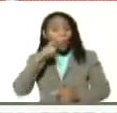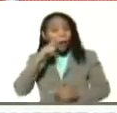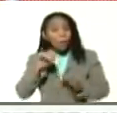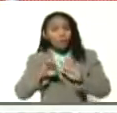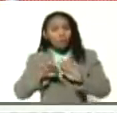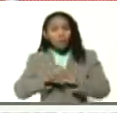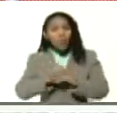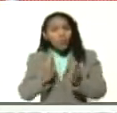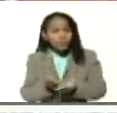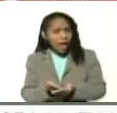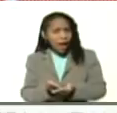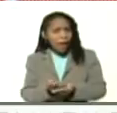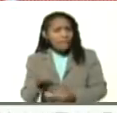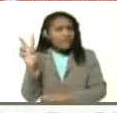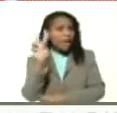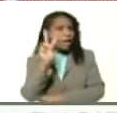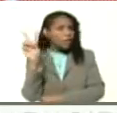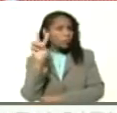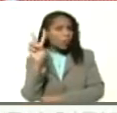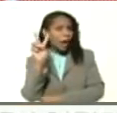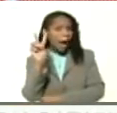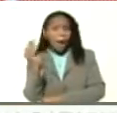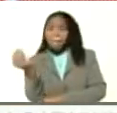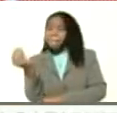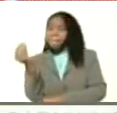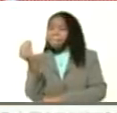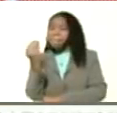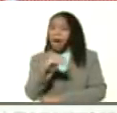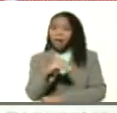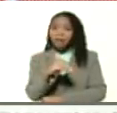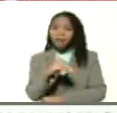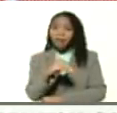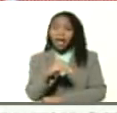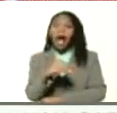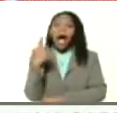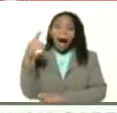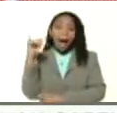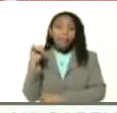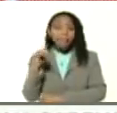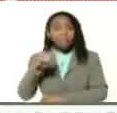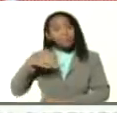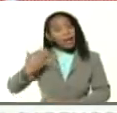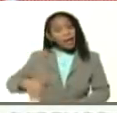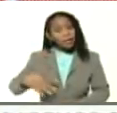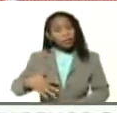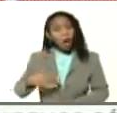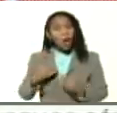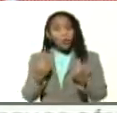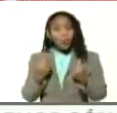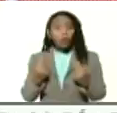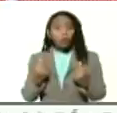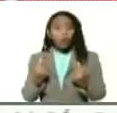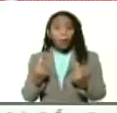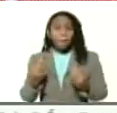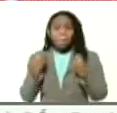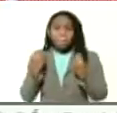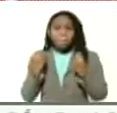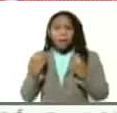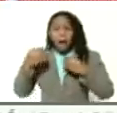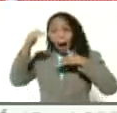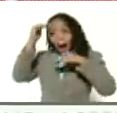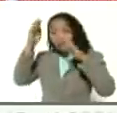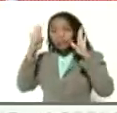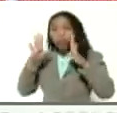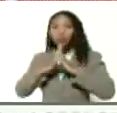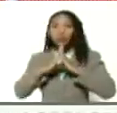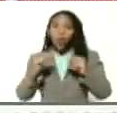mundial, Venezuela más que nunca tenía derecho al acceso a los recursos para atender todo